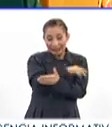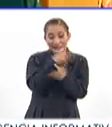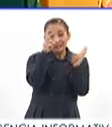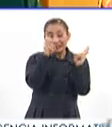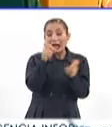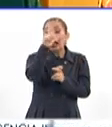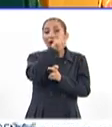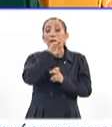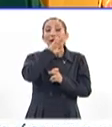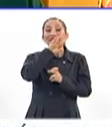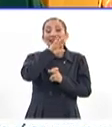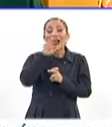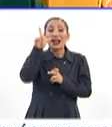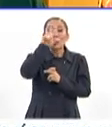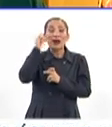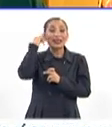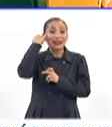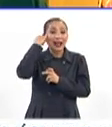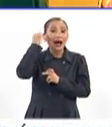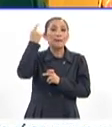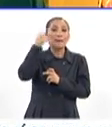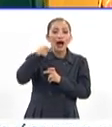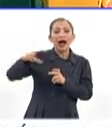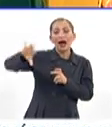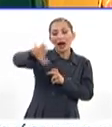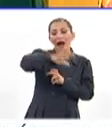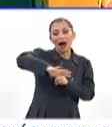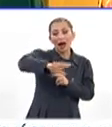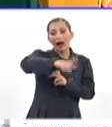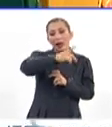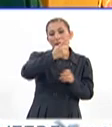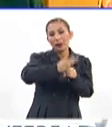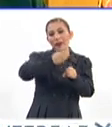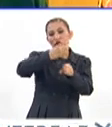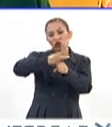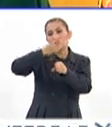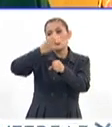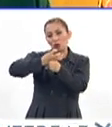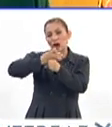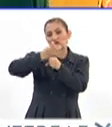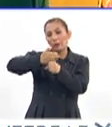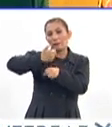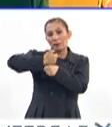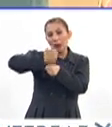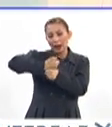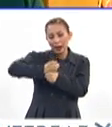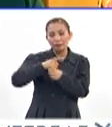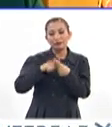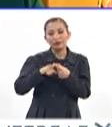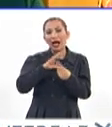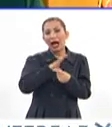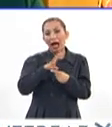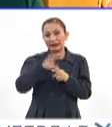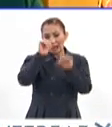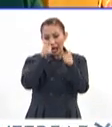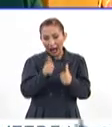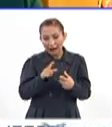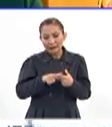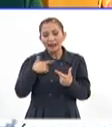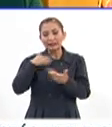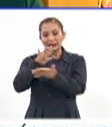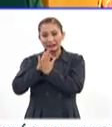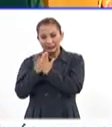asignatura lengua materna, lengua indígena para primero, segundo, tercero y cuarto de primaria. Están las artes, está